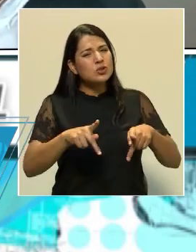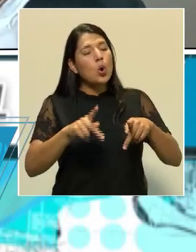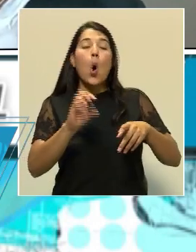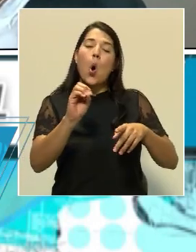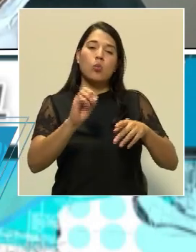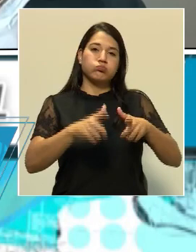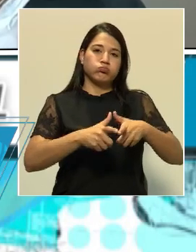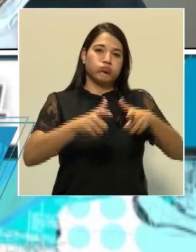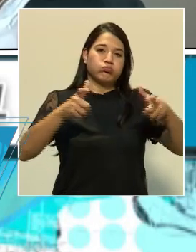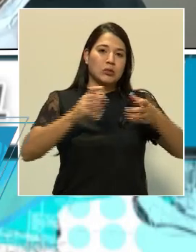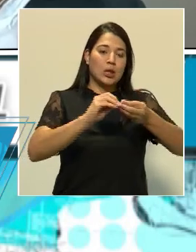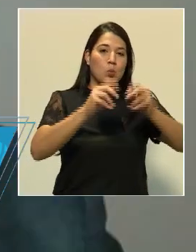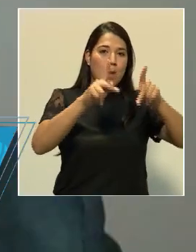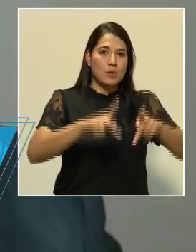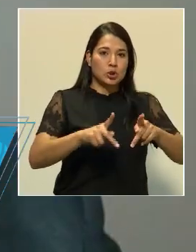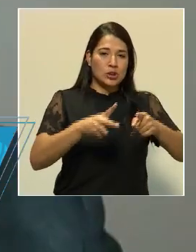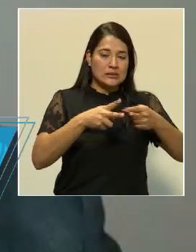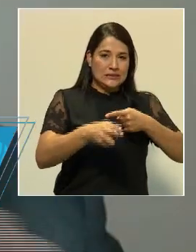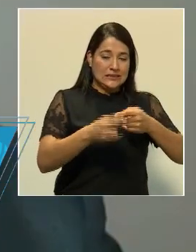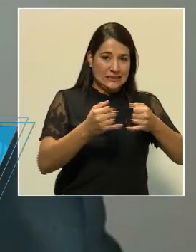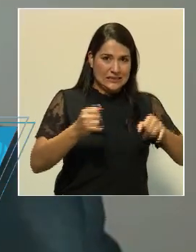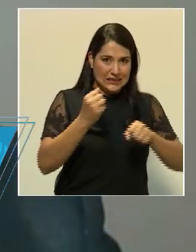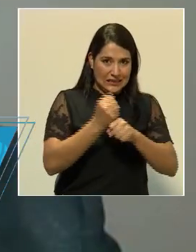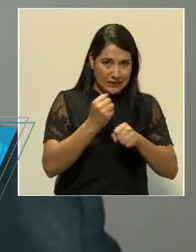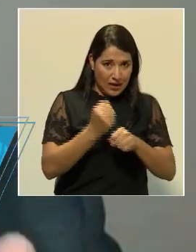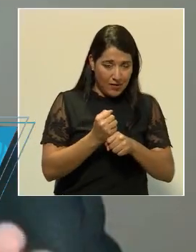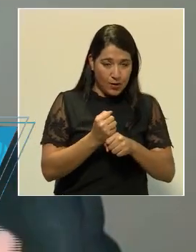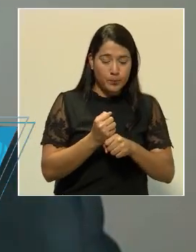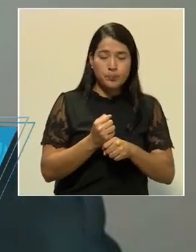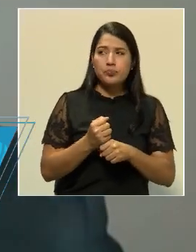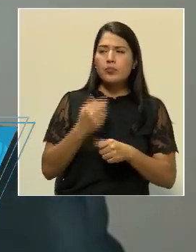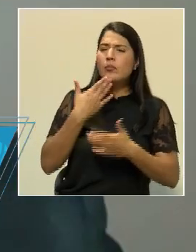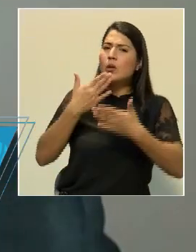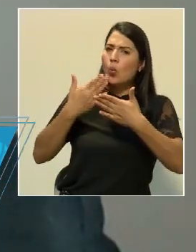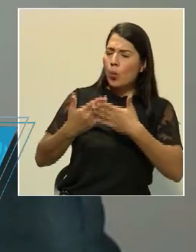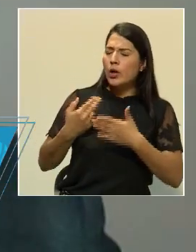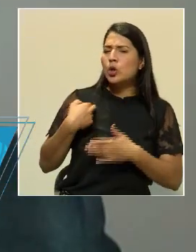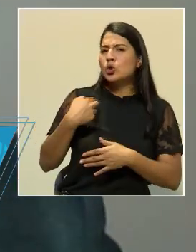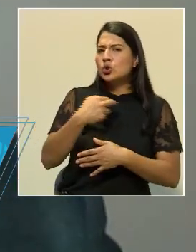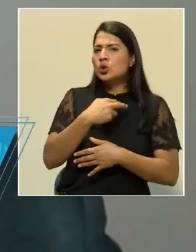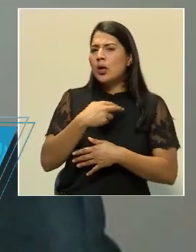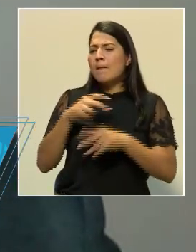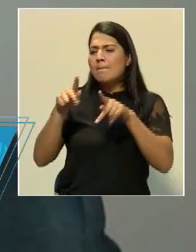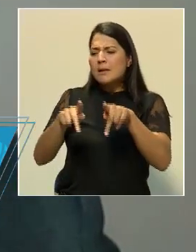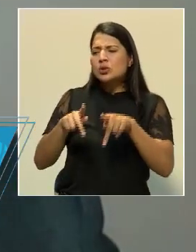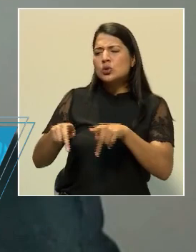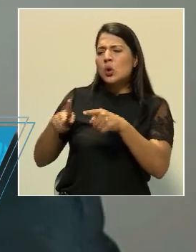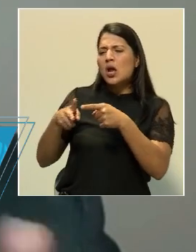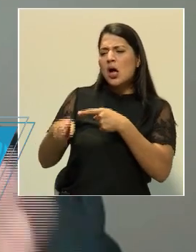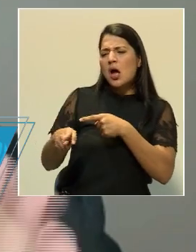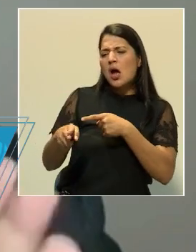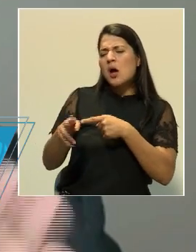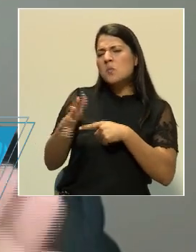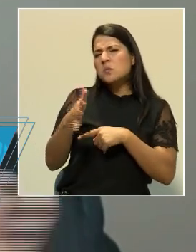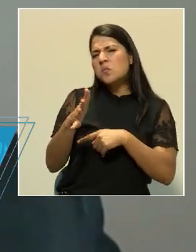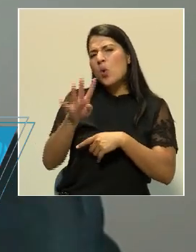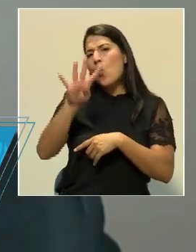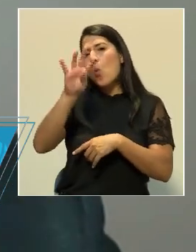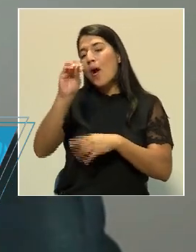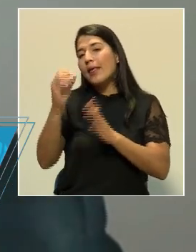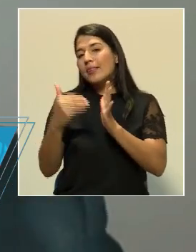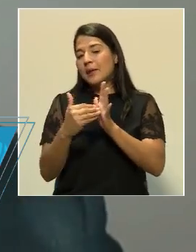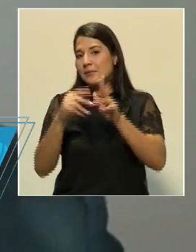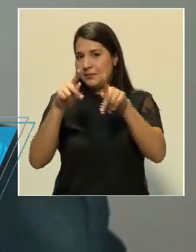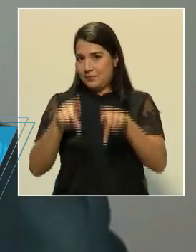andamos cerca de gente que ha perdido el trabajo, tienen que andar cerca de